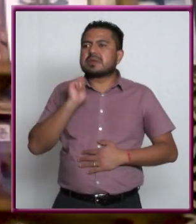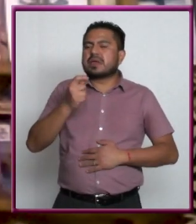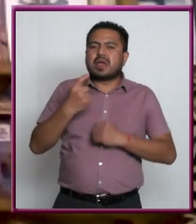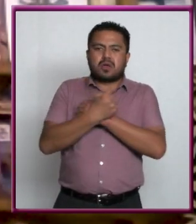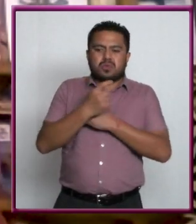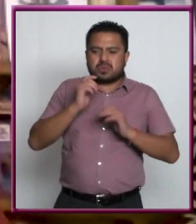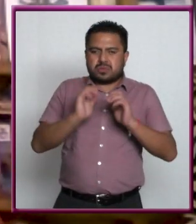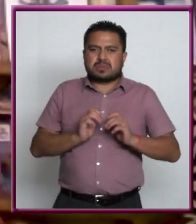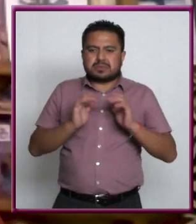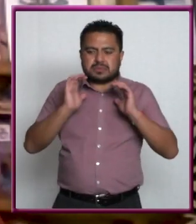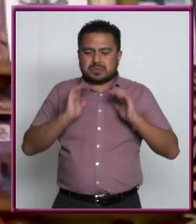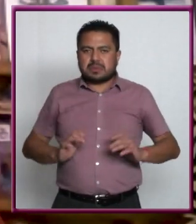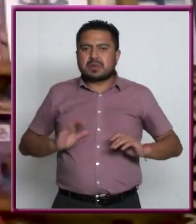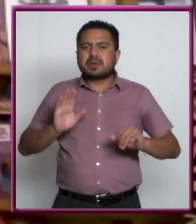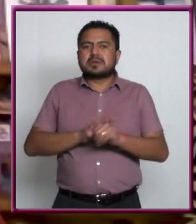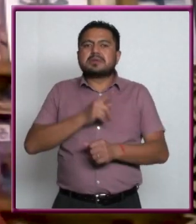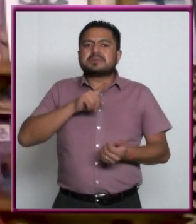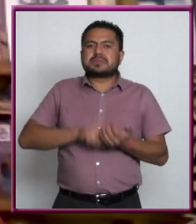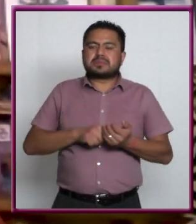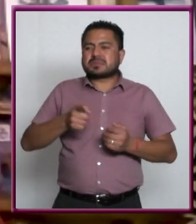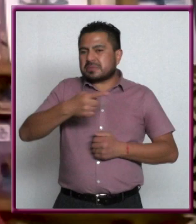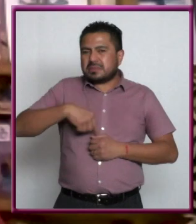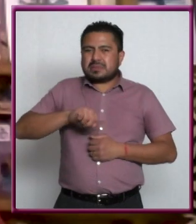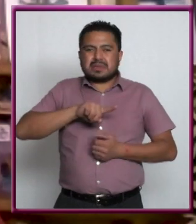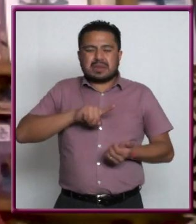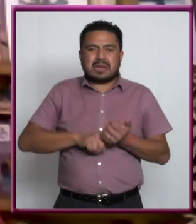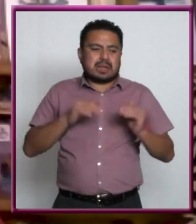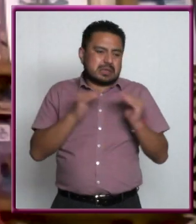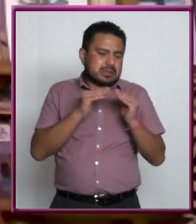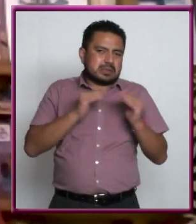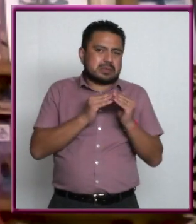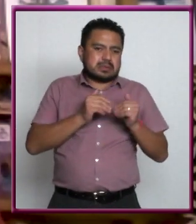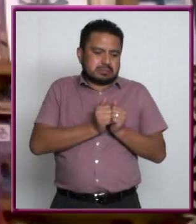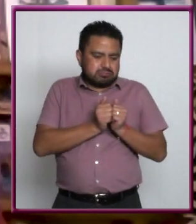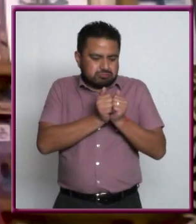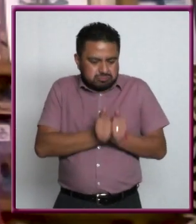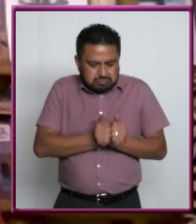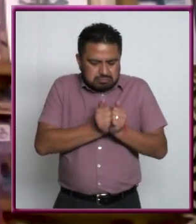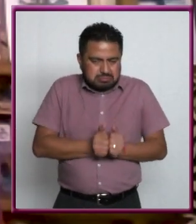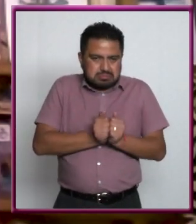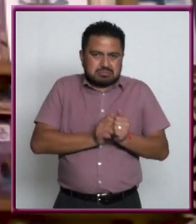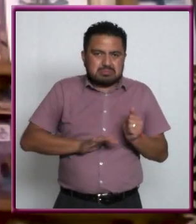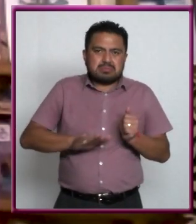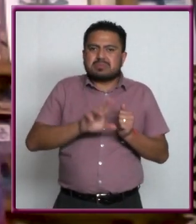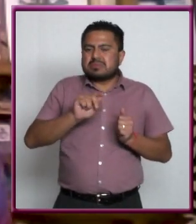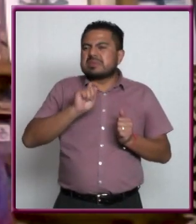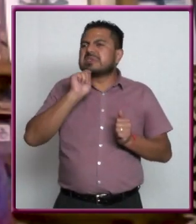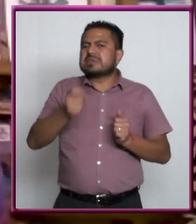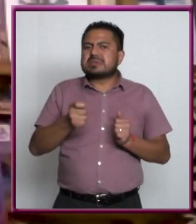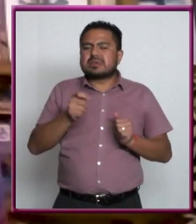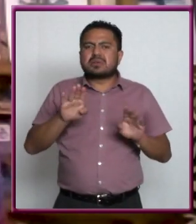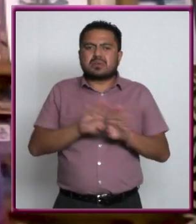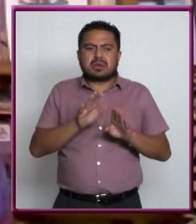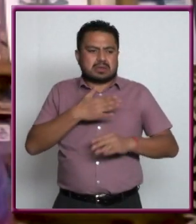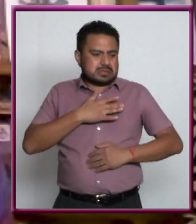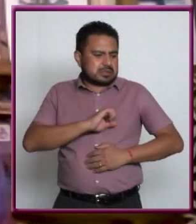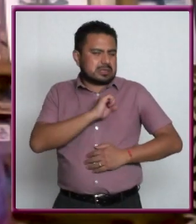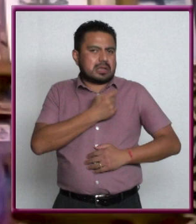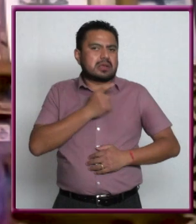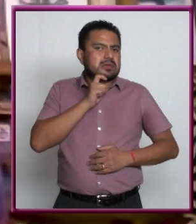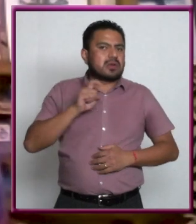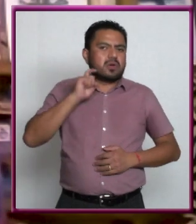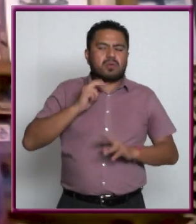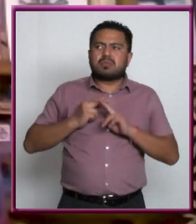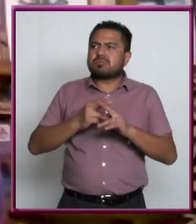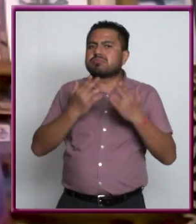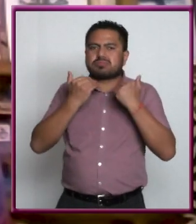el autocuidado físico, porque el que estemos en nuestras casas confinados y confinadas no quiere decir que nuestra salud sexual no